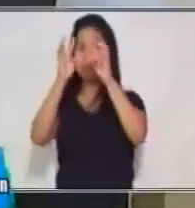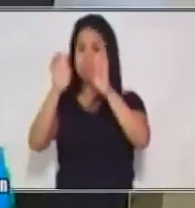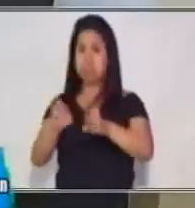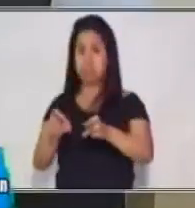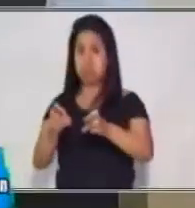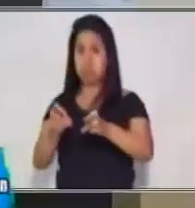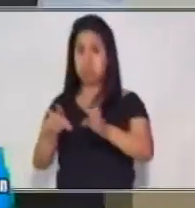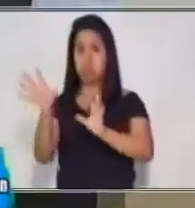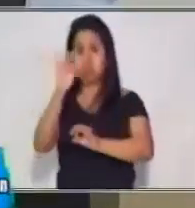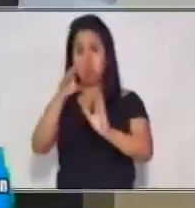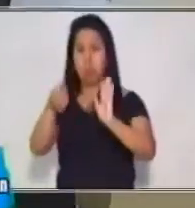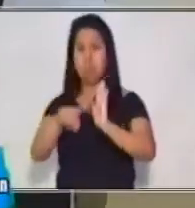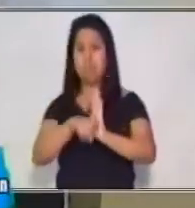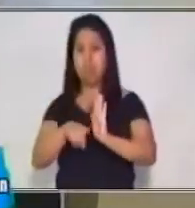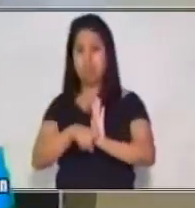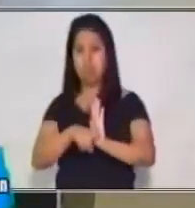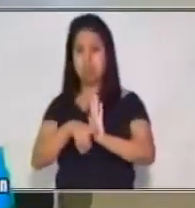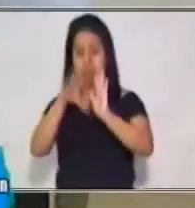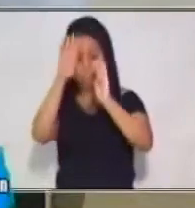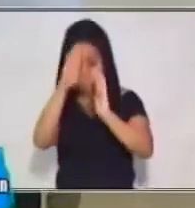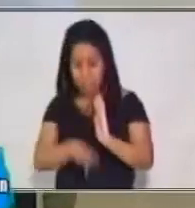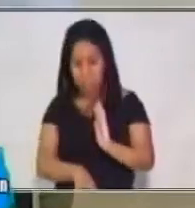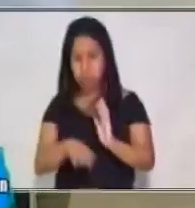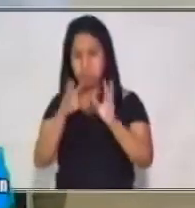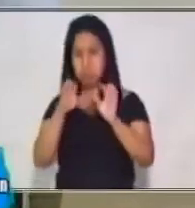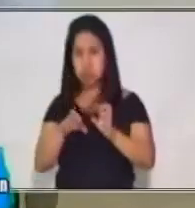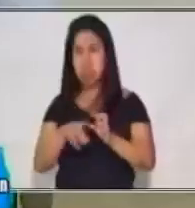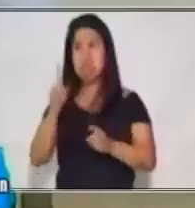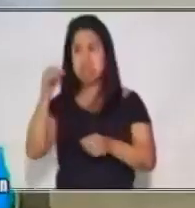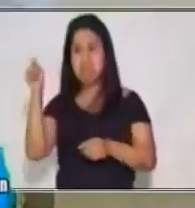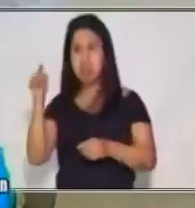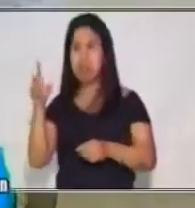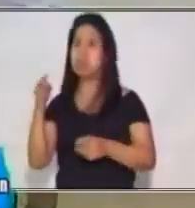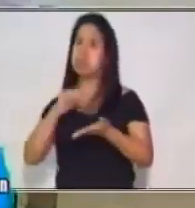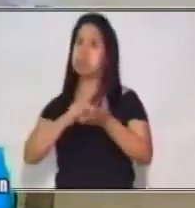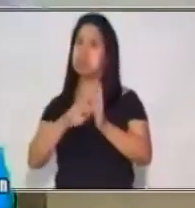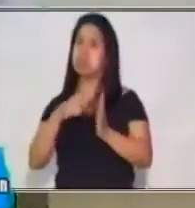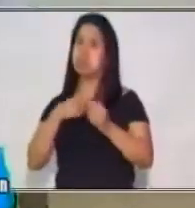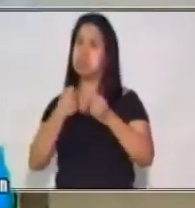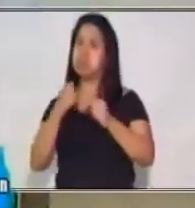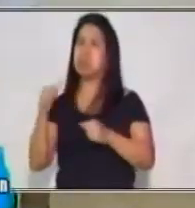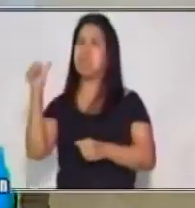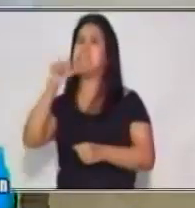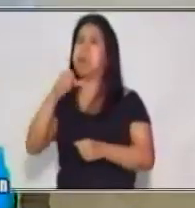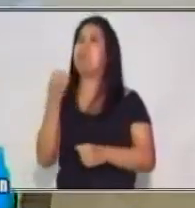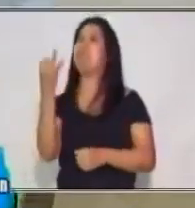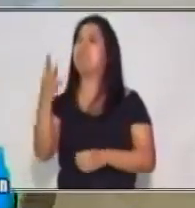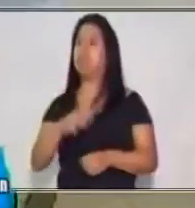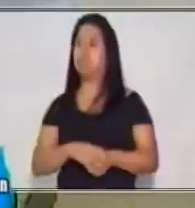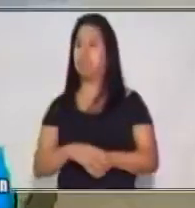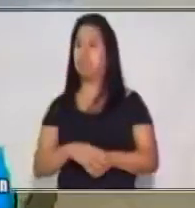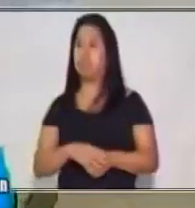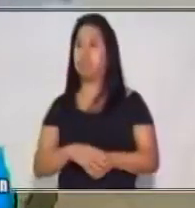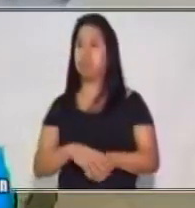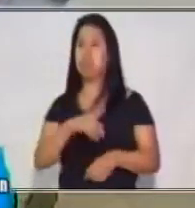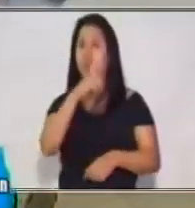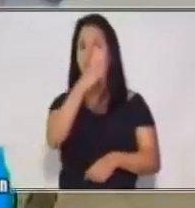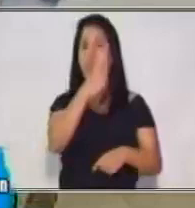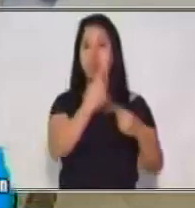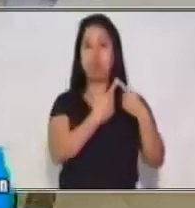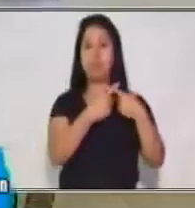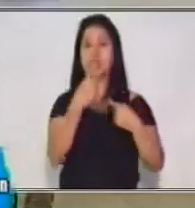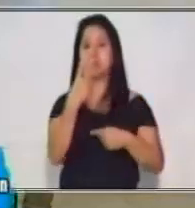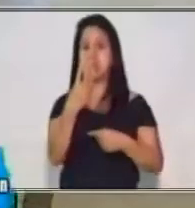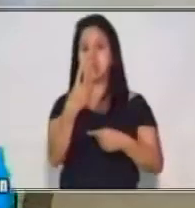14. ¿Qué quiere decir? Que al sumar todos estos datos, ¿qué cantidad me tiene que dar? 14. No me puede dar